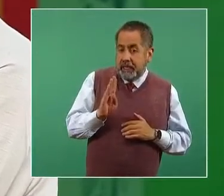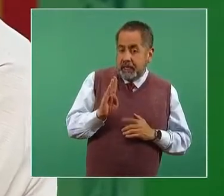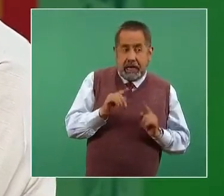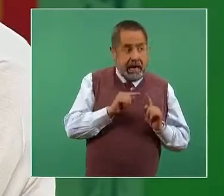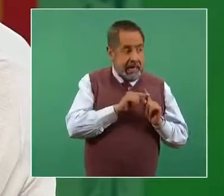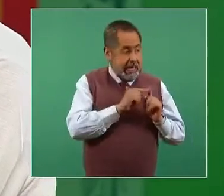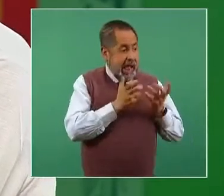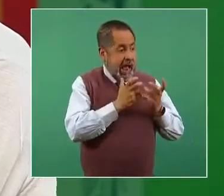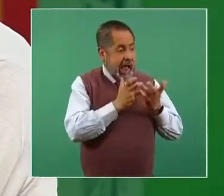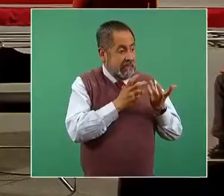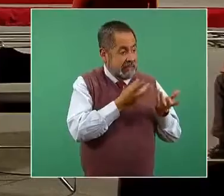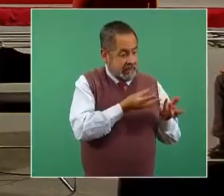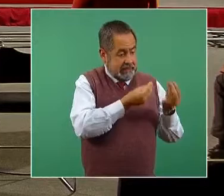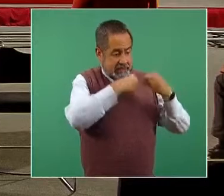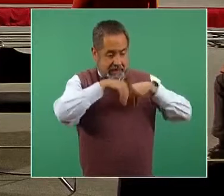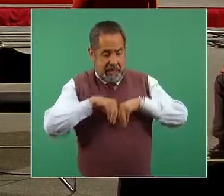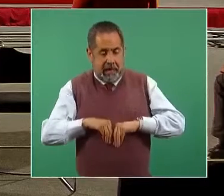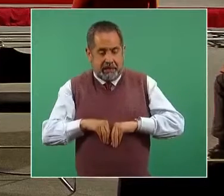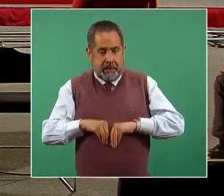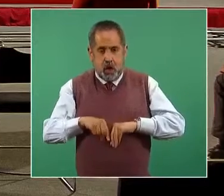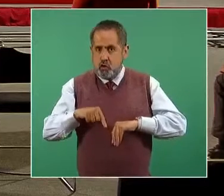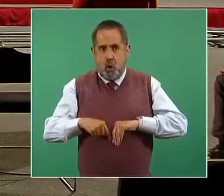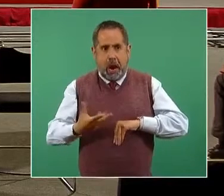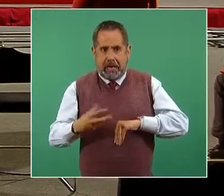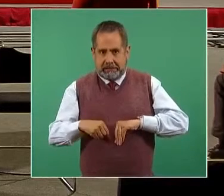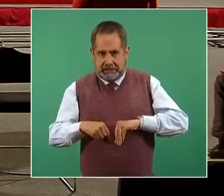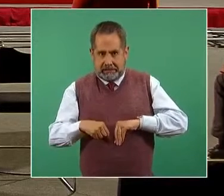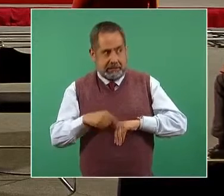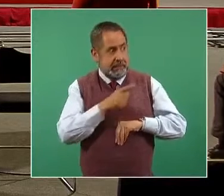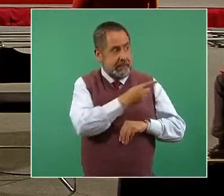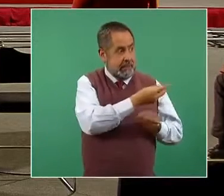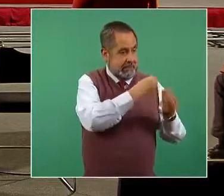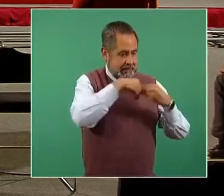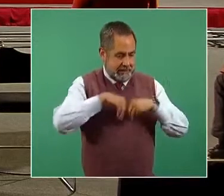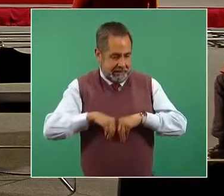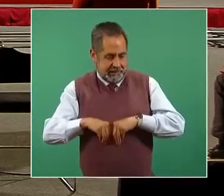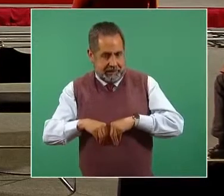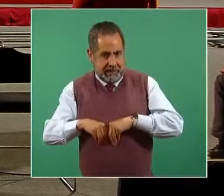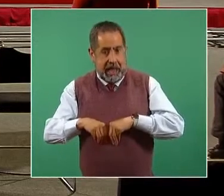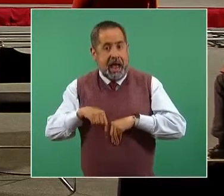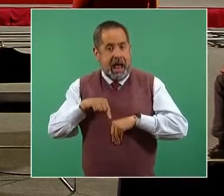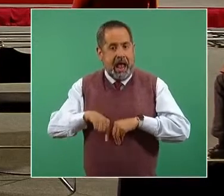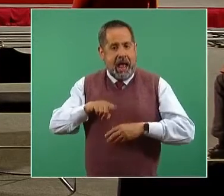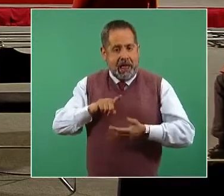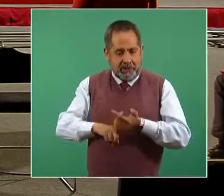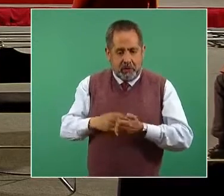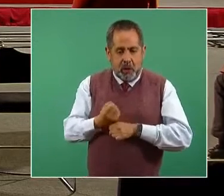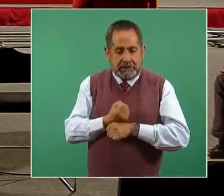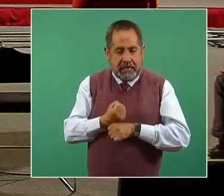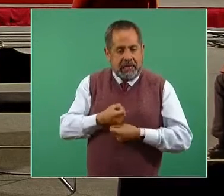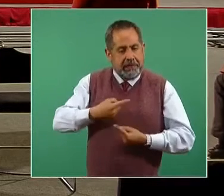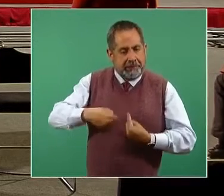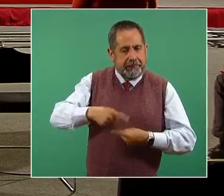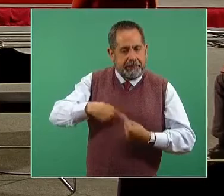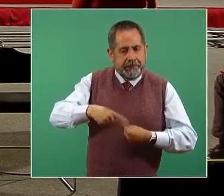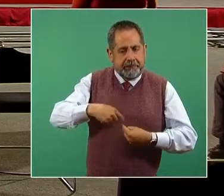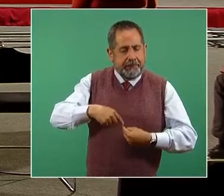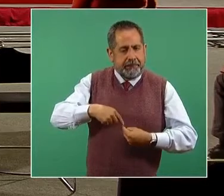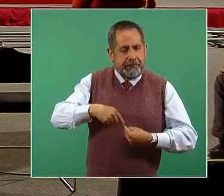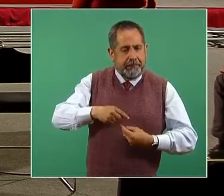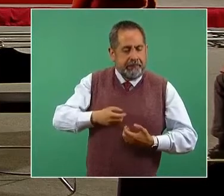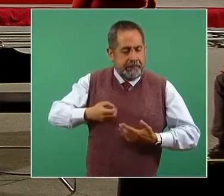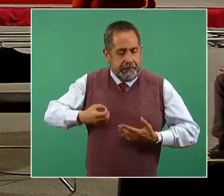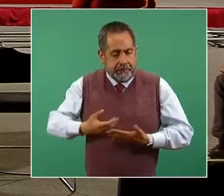niña. Y circulan en la sangre de la niña, ya una vez nacida,